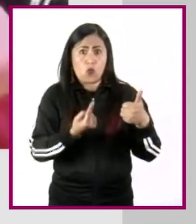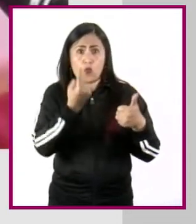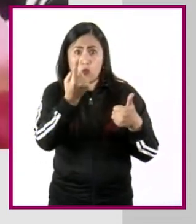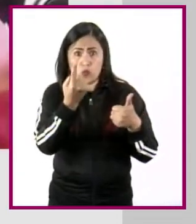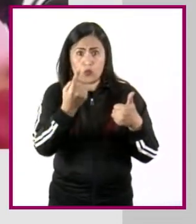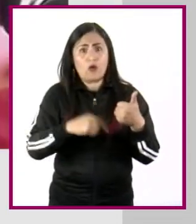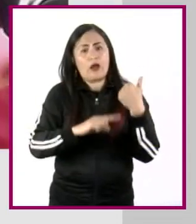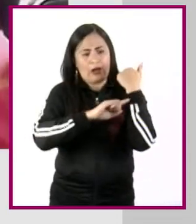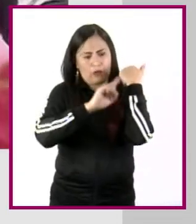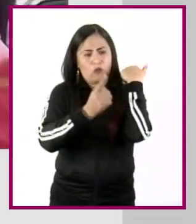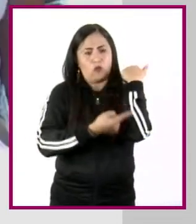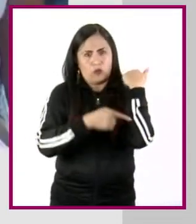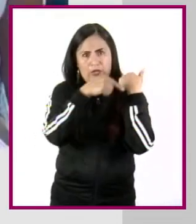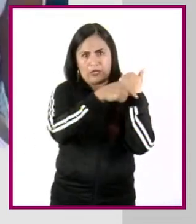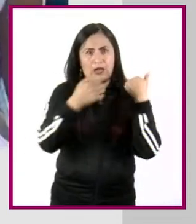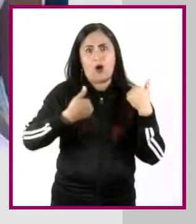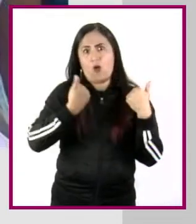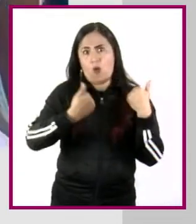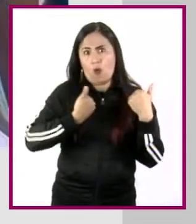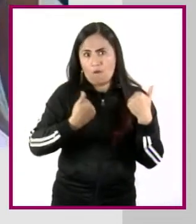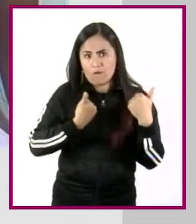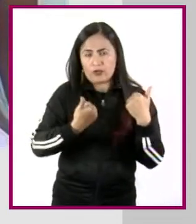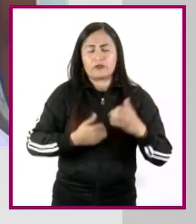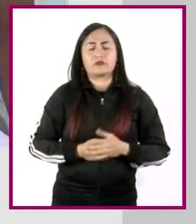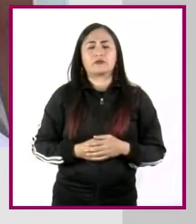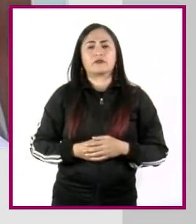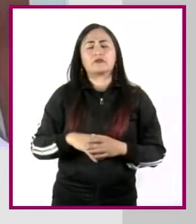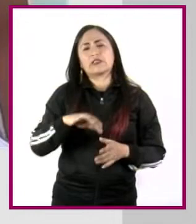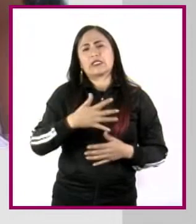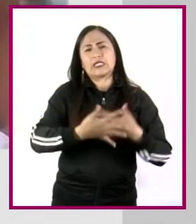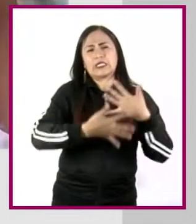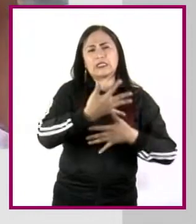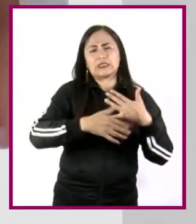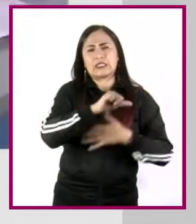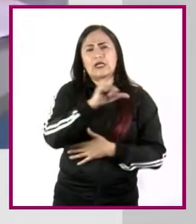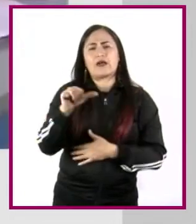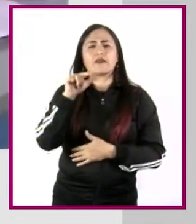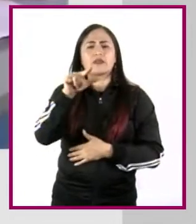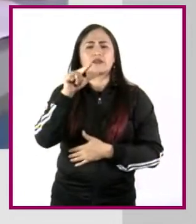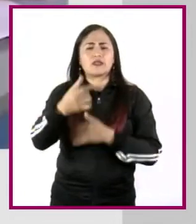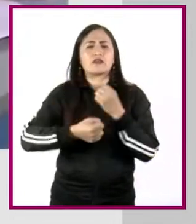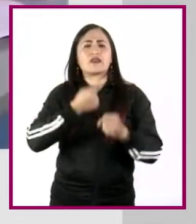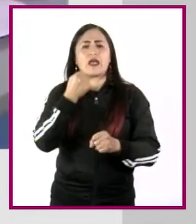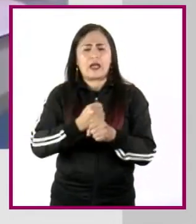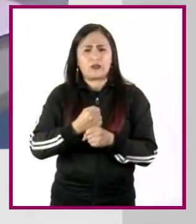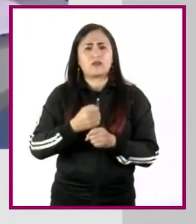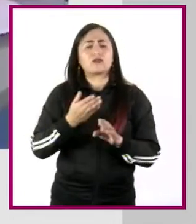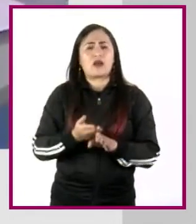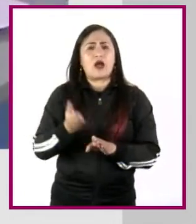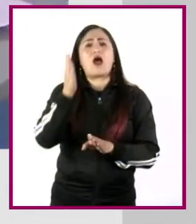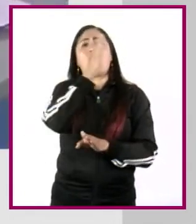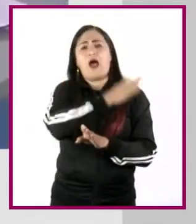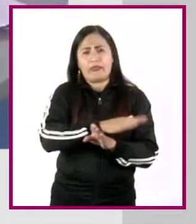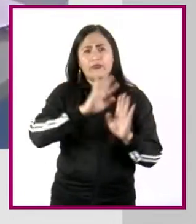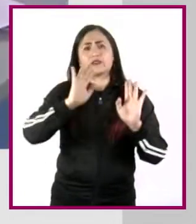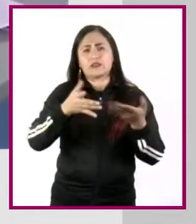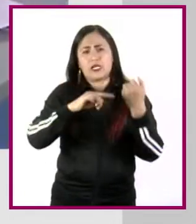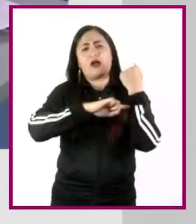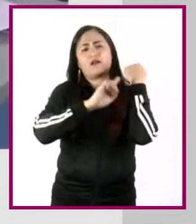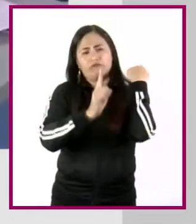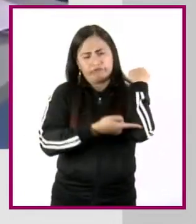madres adolescentes y casi 10% de las jóvenes de 15 a 17 años de edad han estado embarazadas alguna vez.